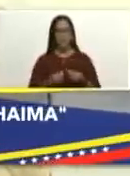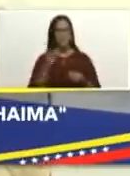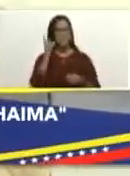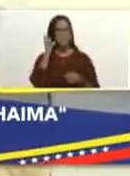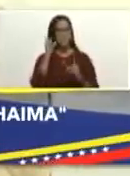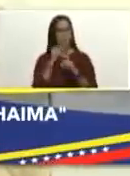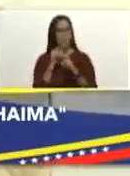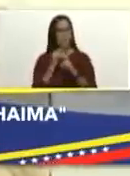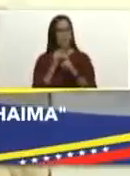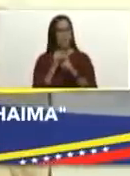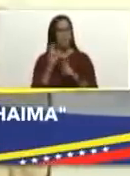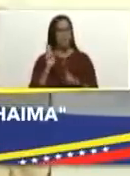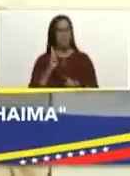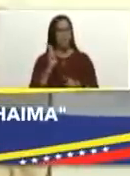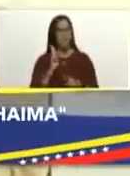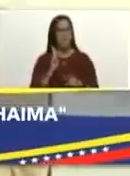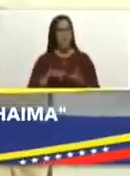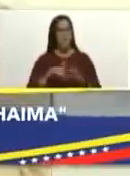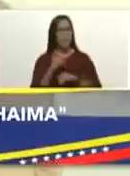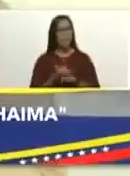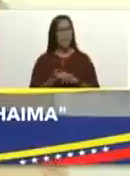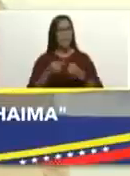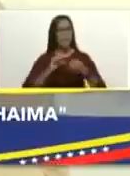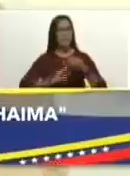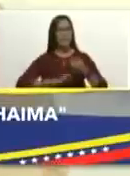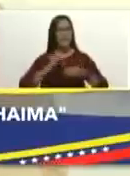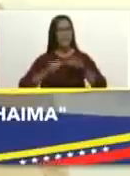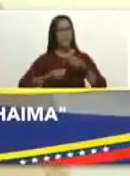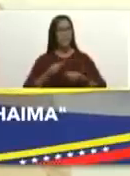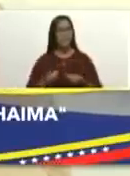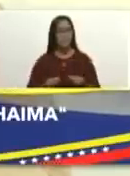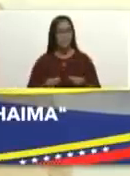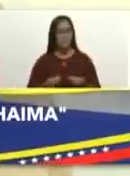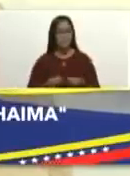palabras que estoy usando. El plan ya está trazado.